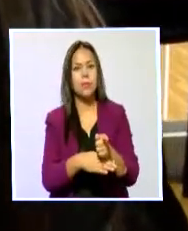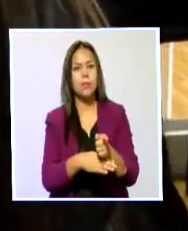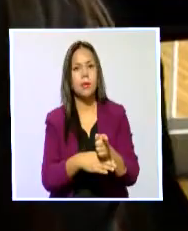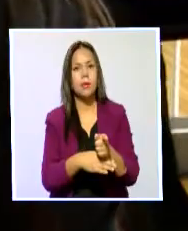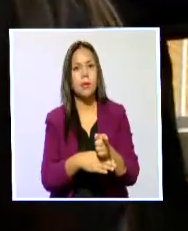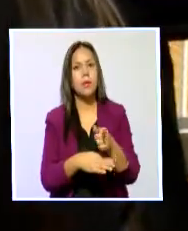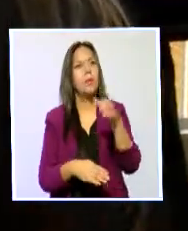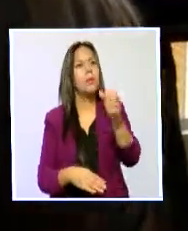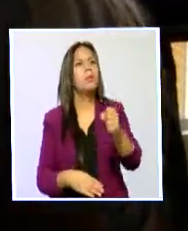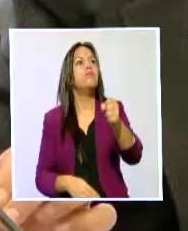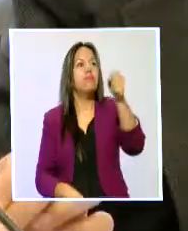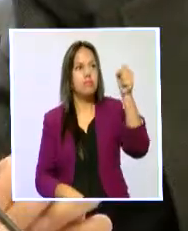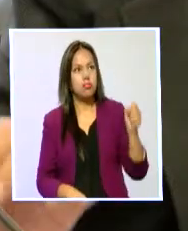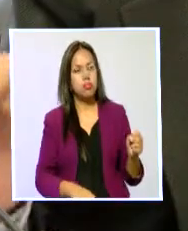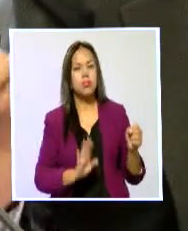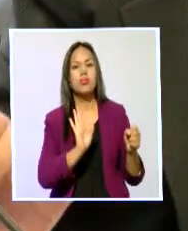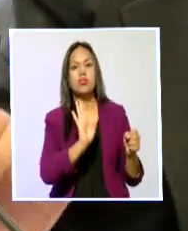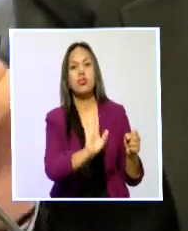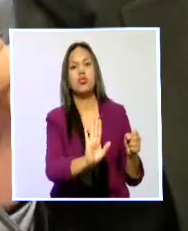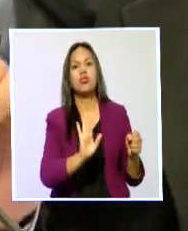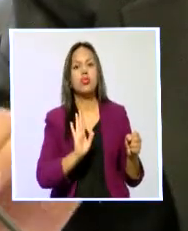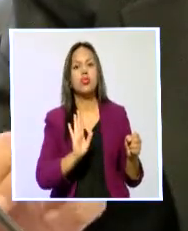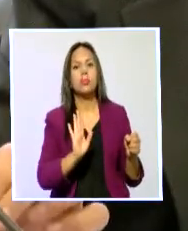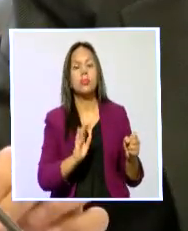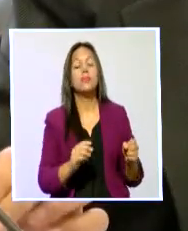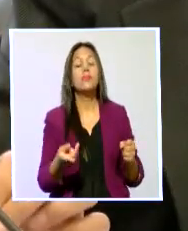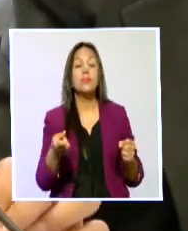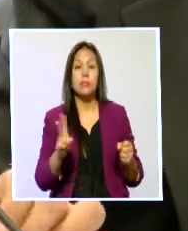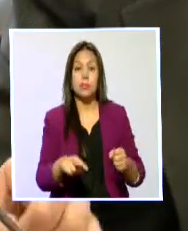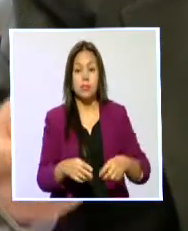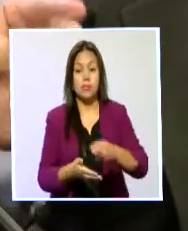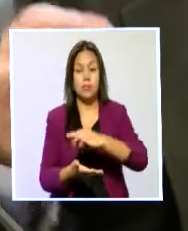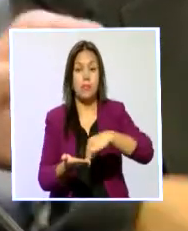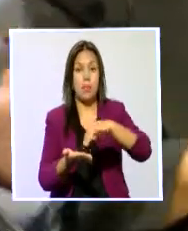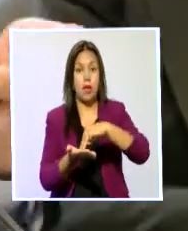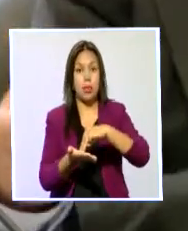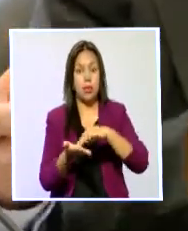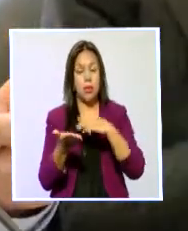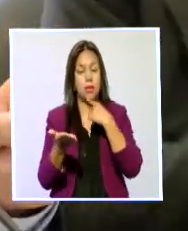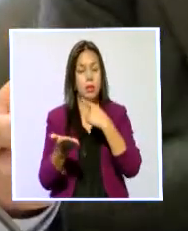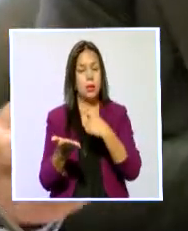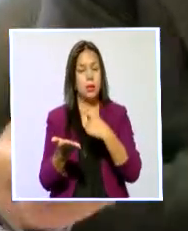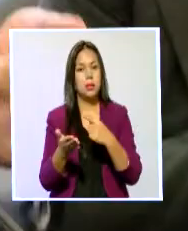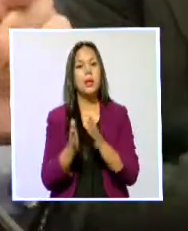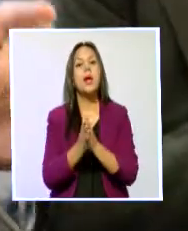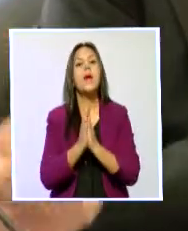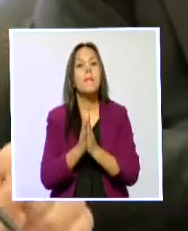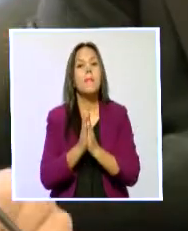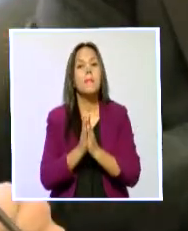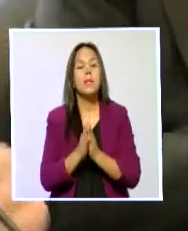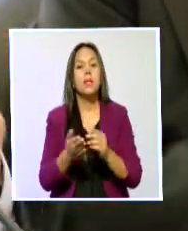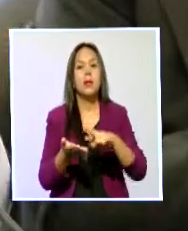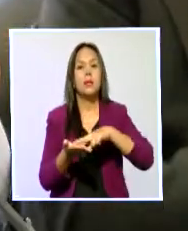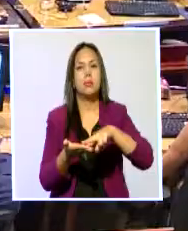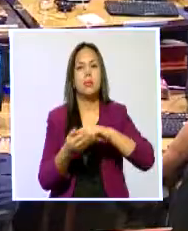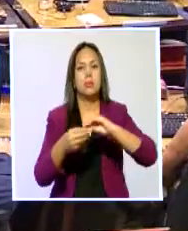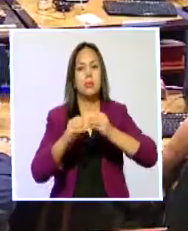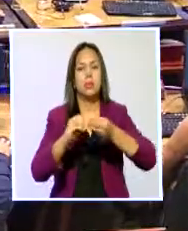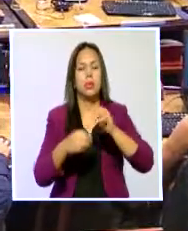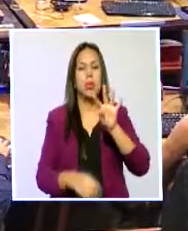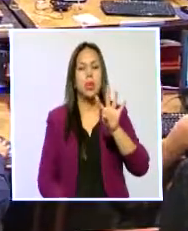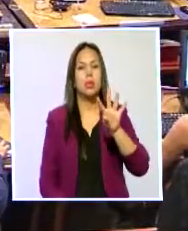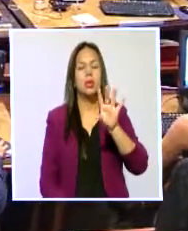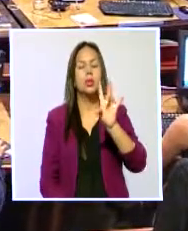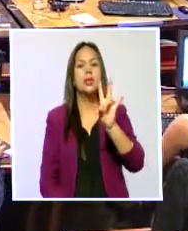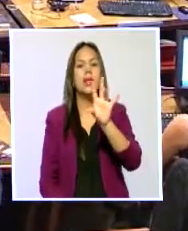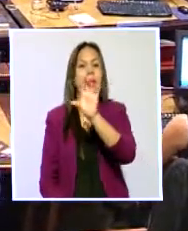la destitución de su cargo. De su lado, el legislador manabita Guillermo Celi fue más allá, pues solicitará durante la sesión número